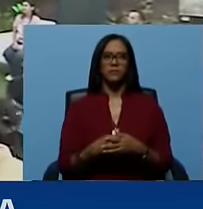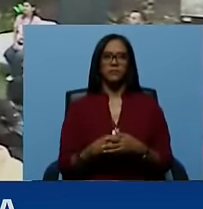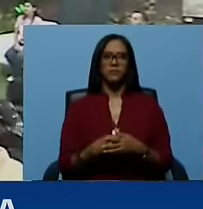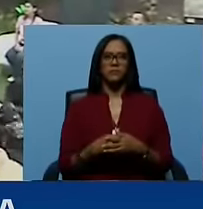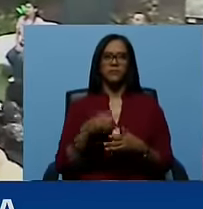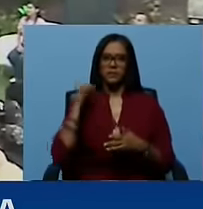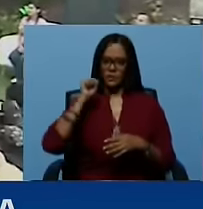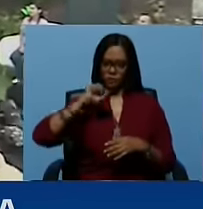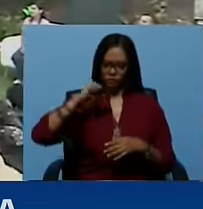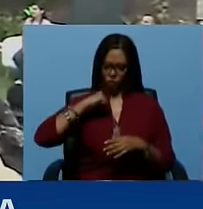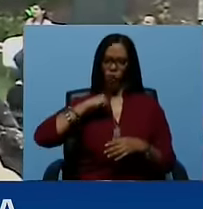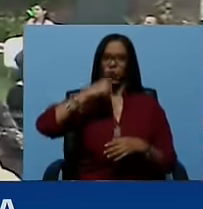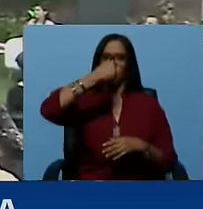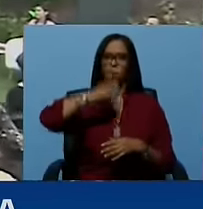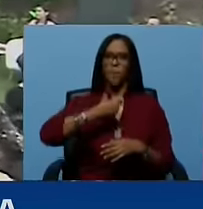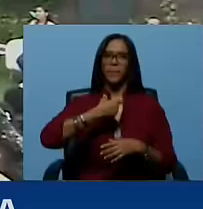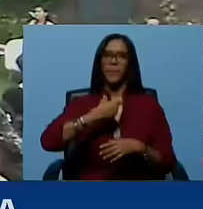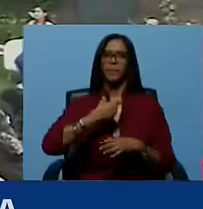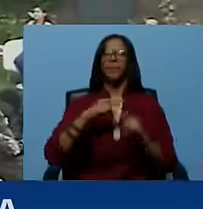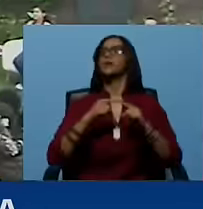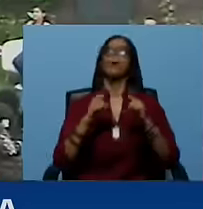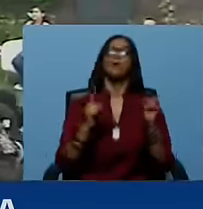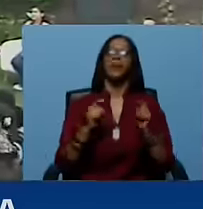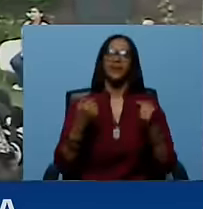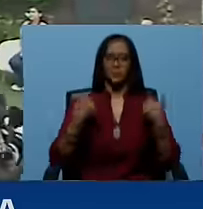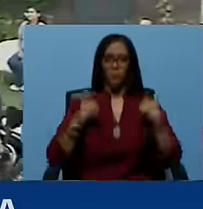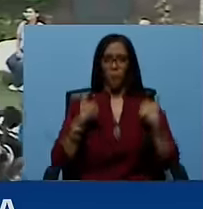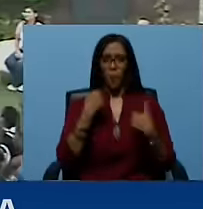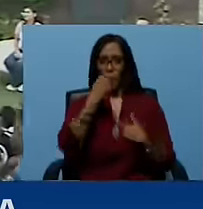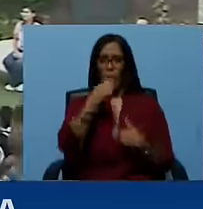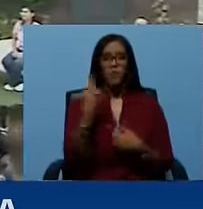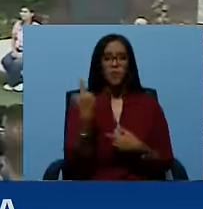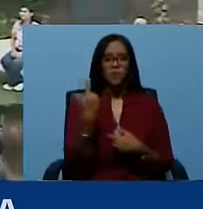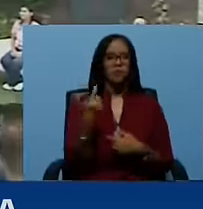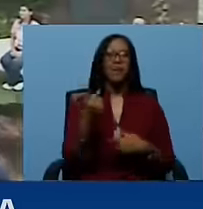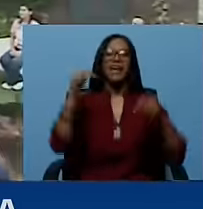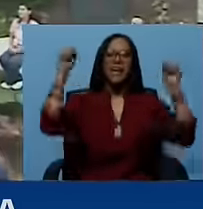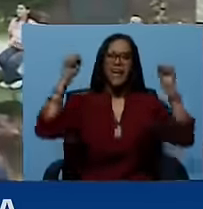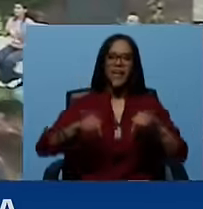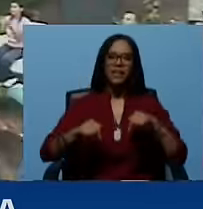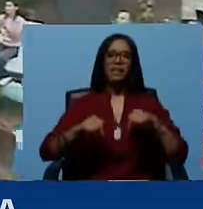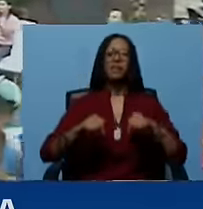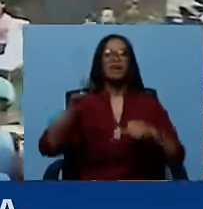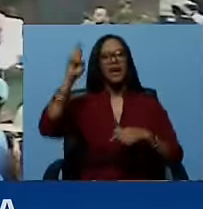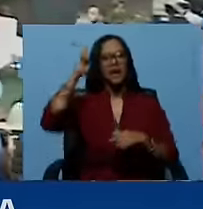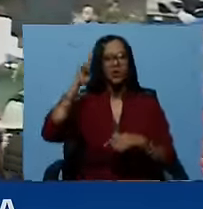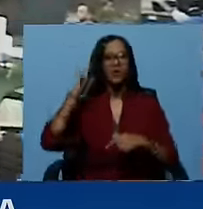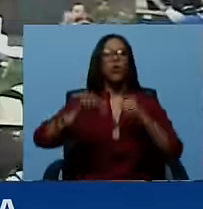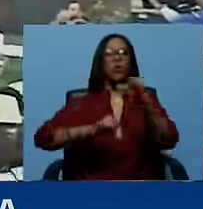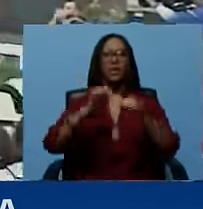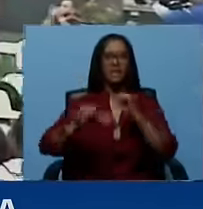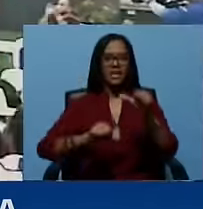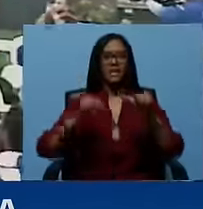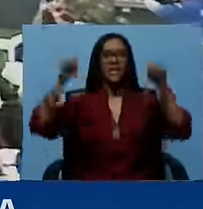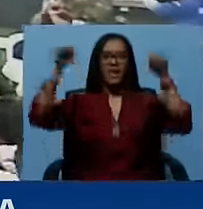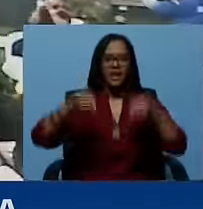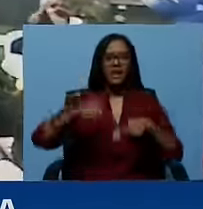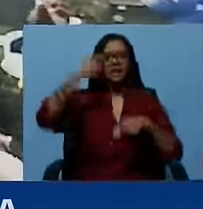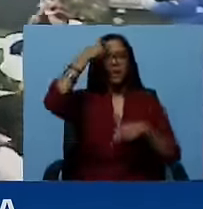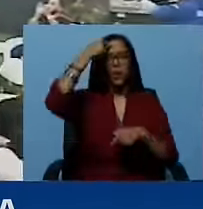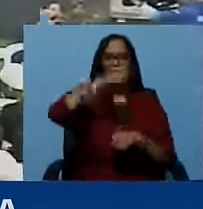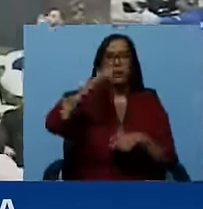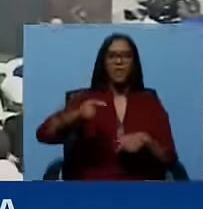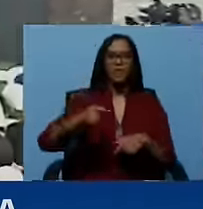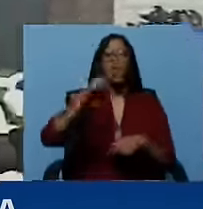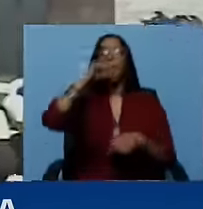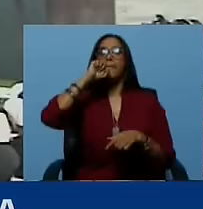Claro que soy un hombre. Pero esto no es un hombre. Esto es una causa colectiva. Este es un pueblo.